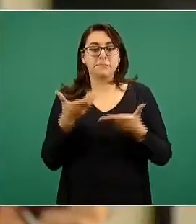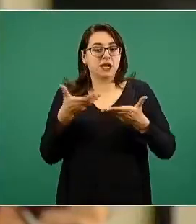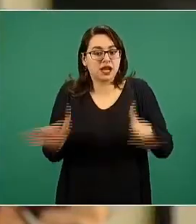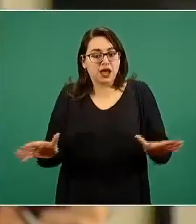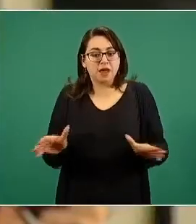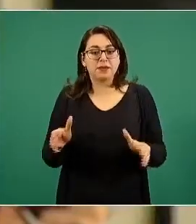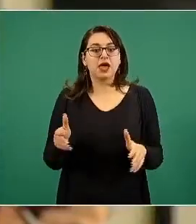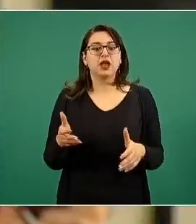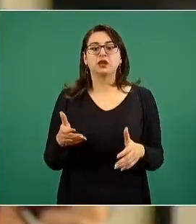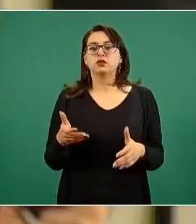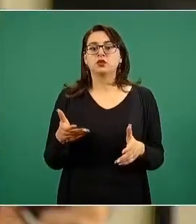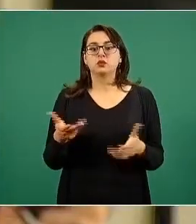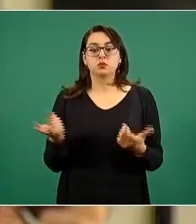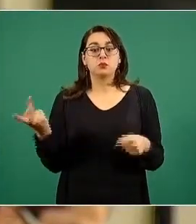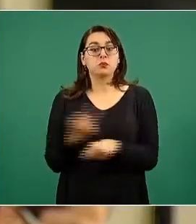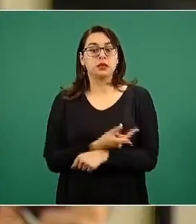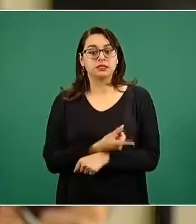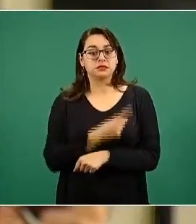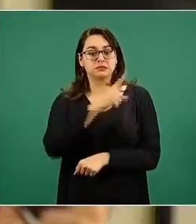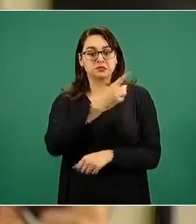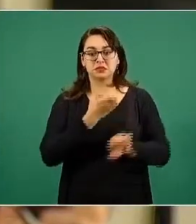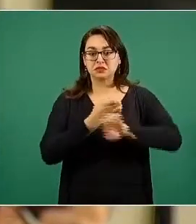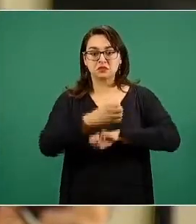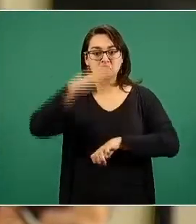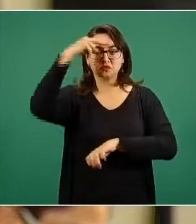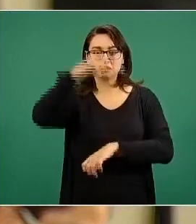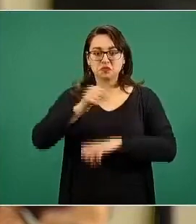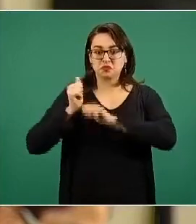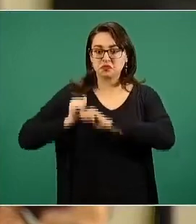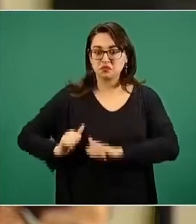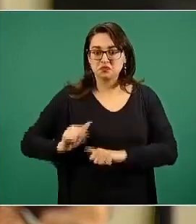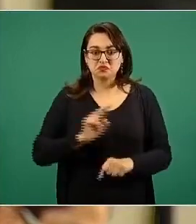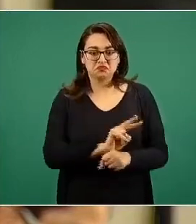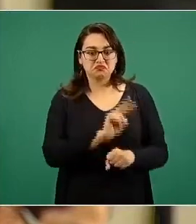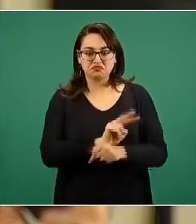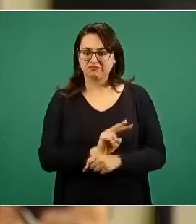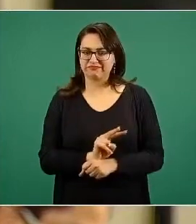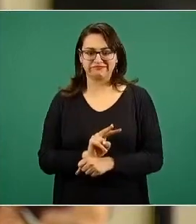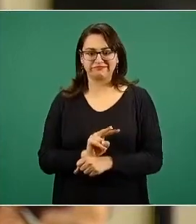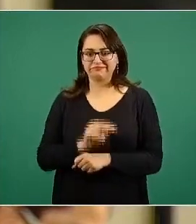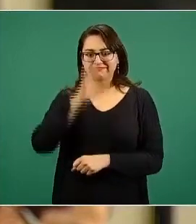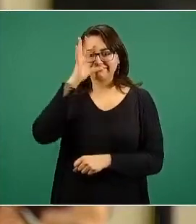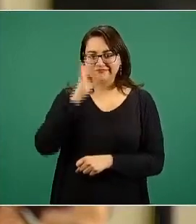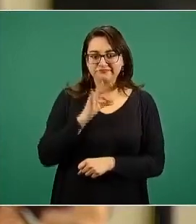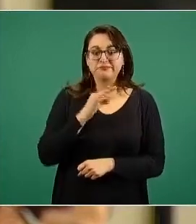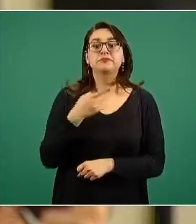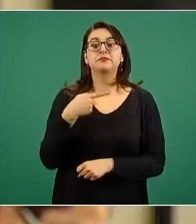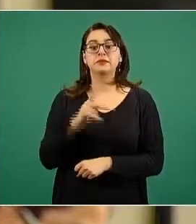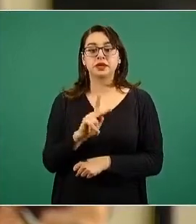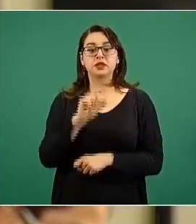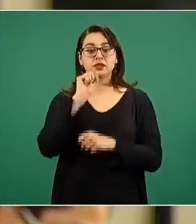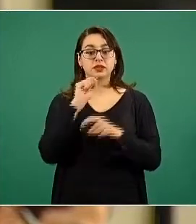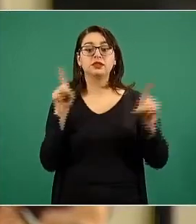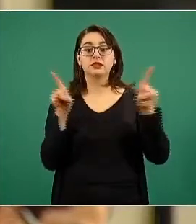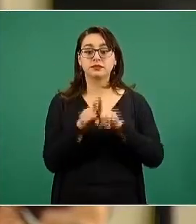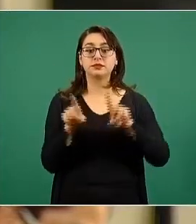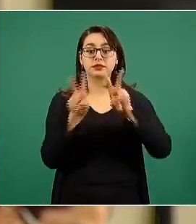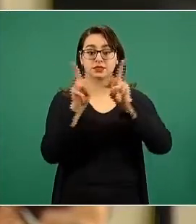realmente las autoridades no se han puesto las pilas, pero no solamente eso, sino también estos torneos, por ejemplo, de